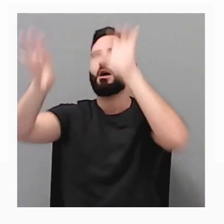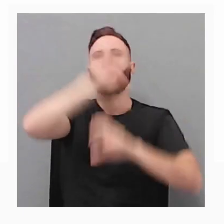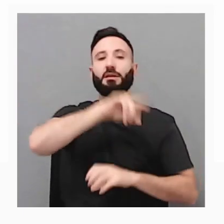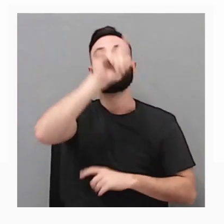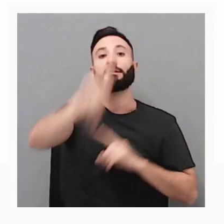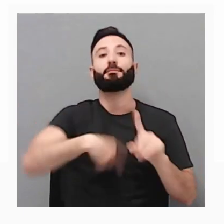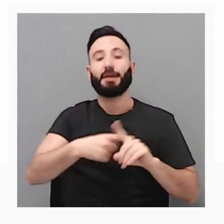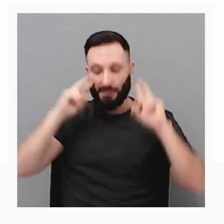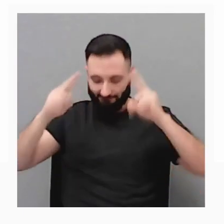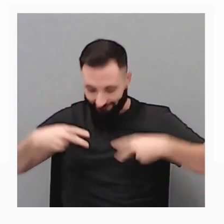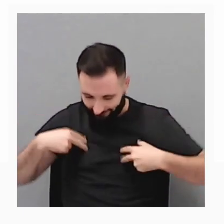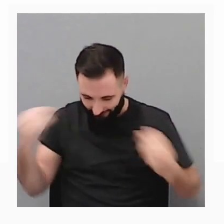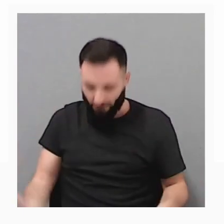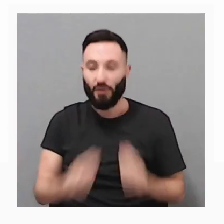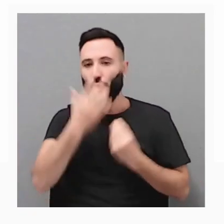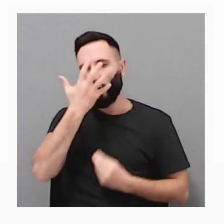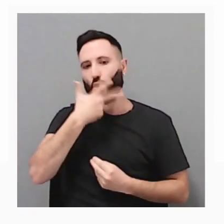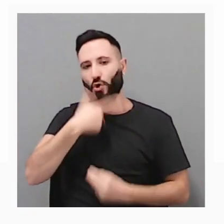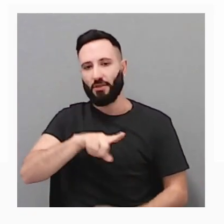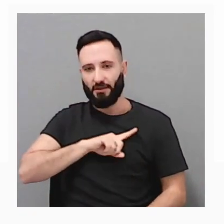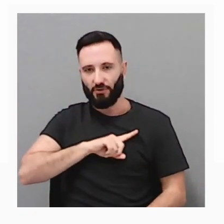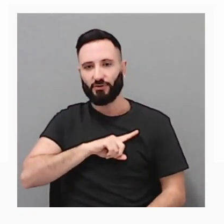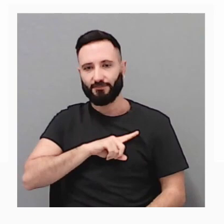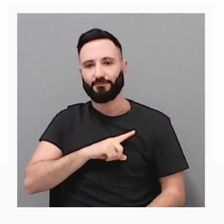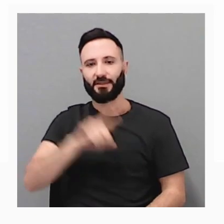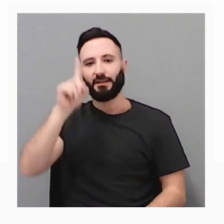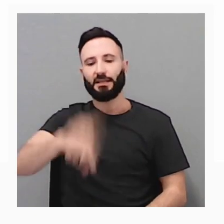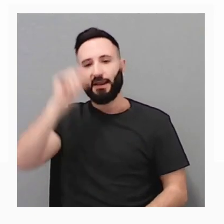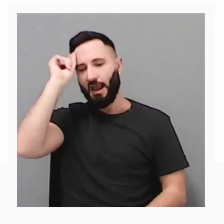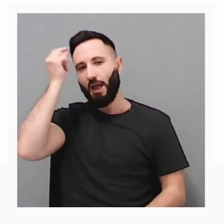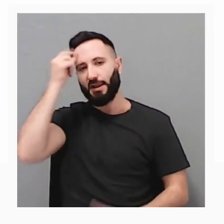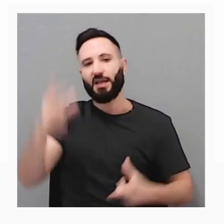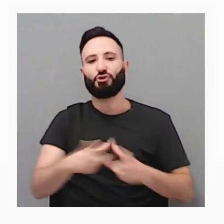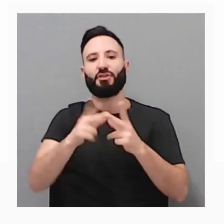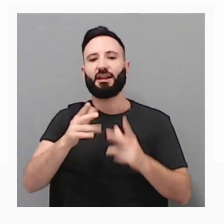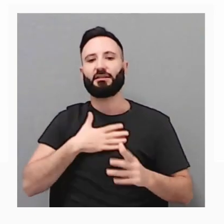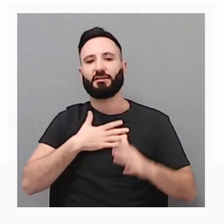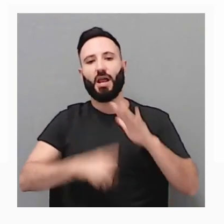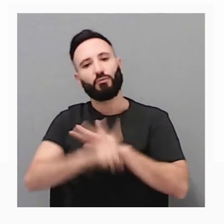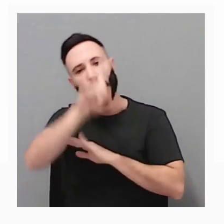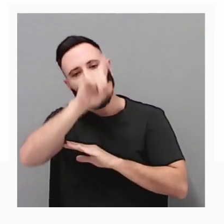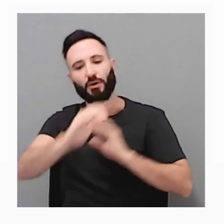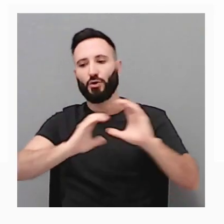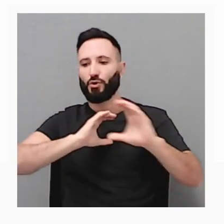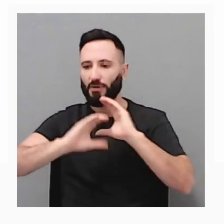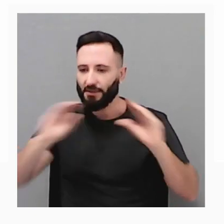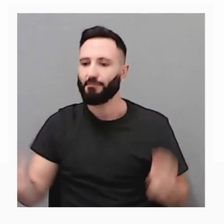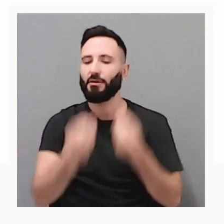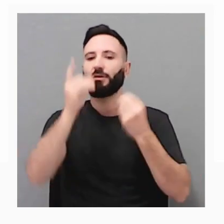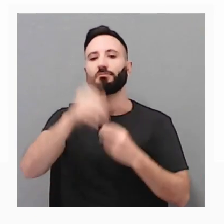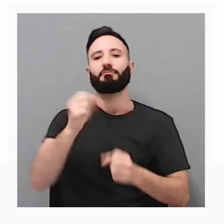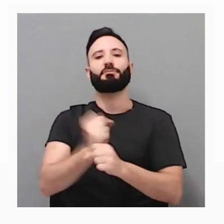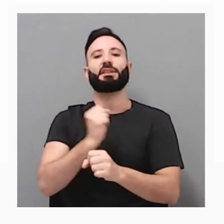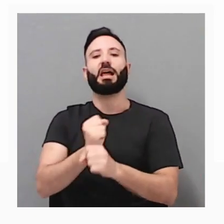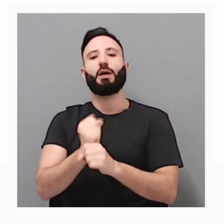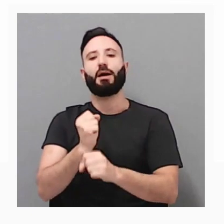mejor a nosotros mismos, desarrollar nuestras habilidades sociales, comunicativas, nos permite trabajar mejor